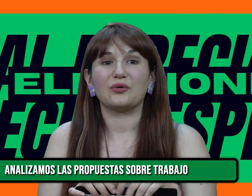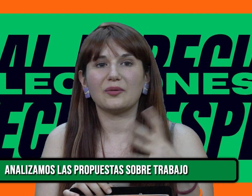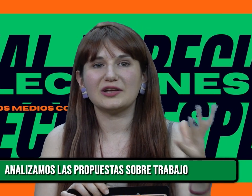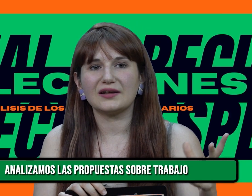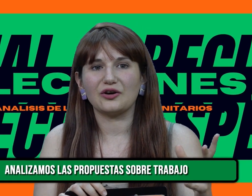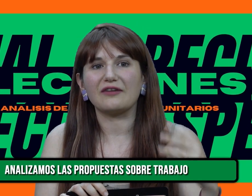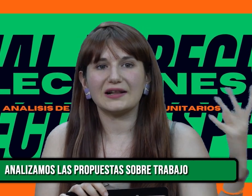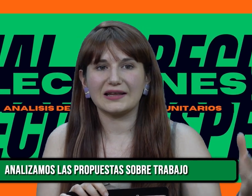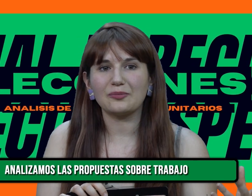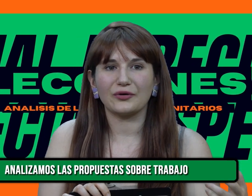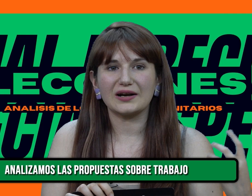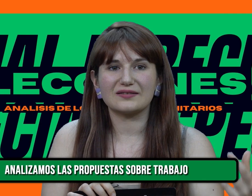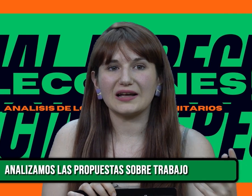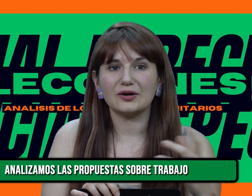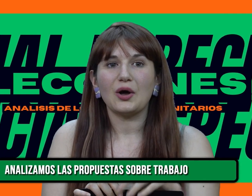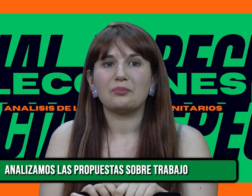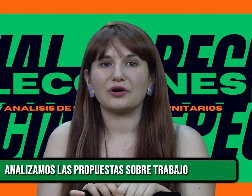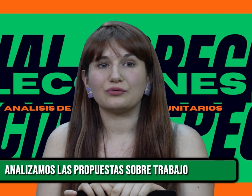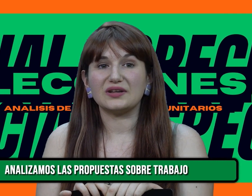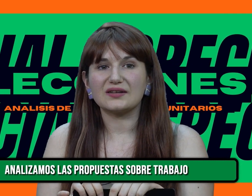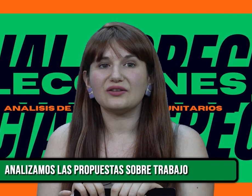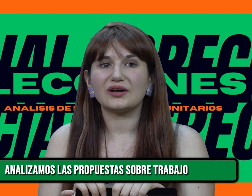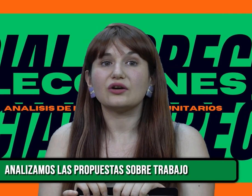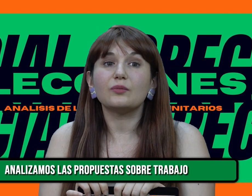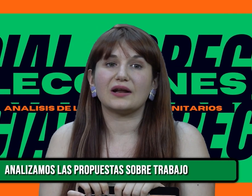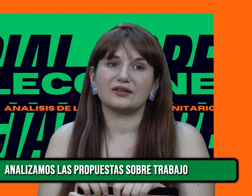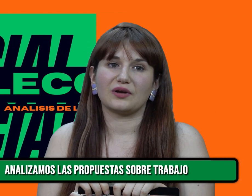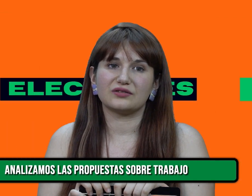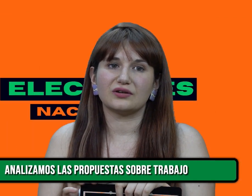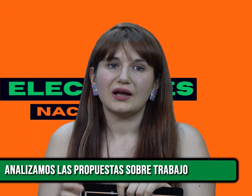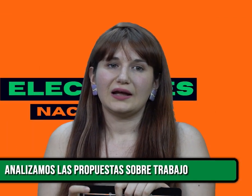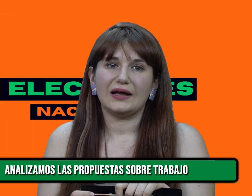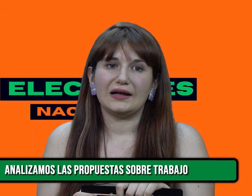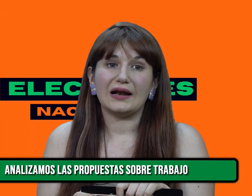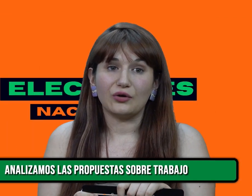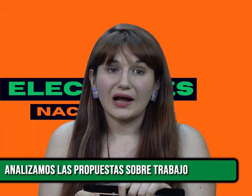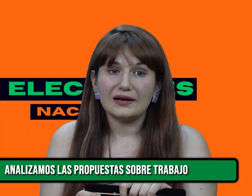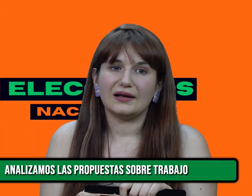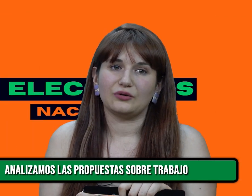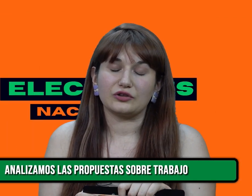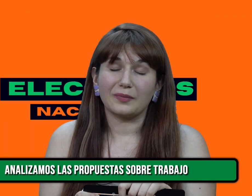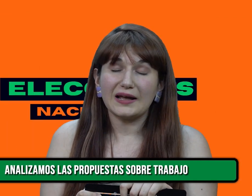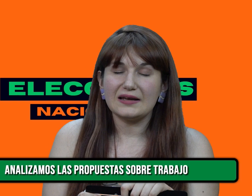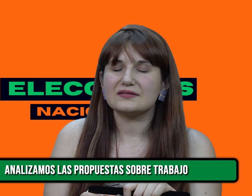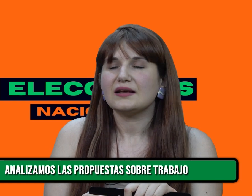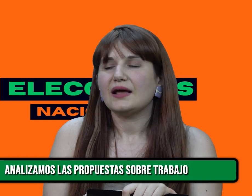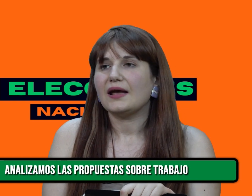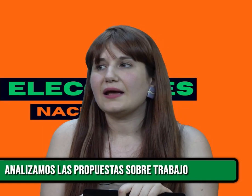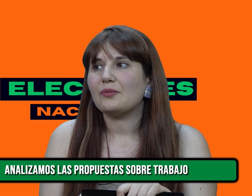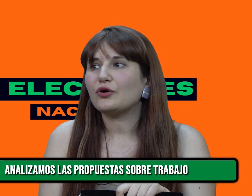donde seguramente nos va a faltar poder seguir profundizando en cómo es la situación laboral en nuestro